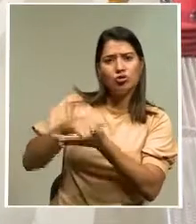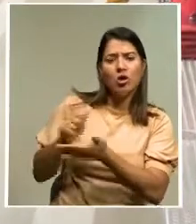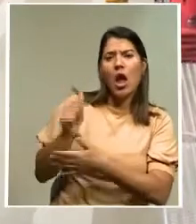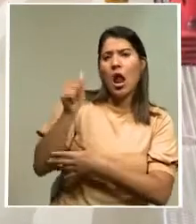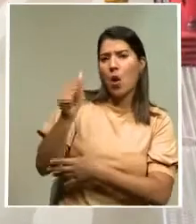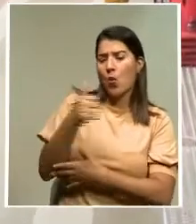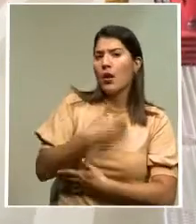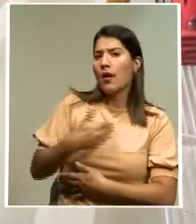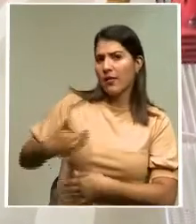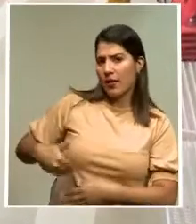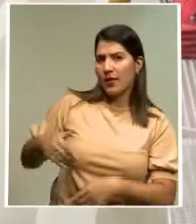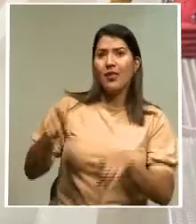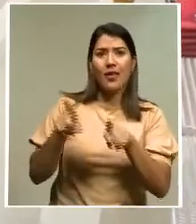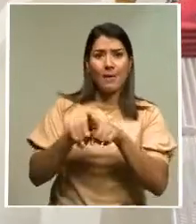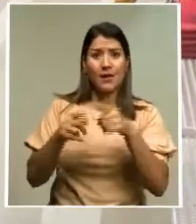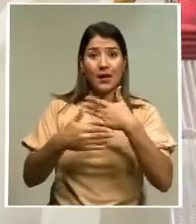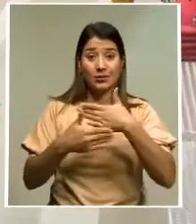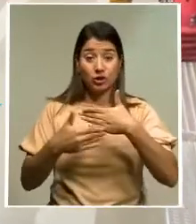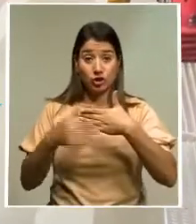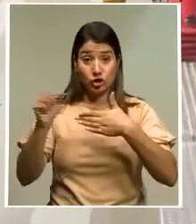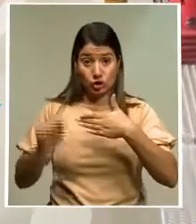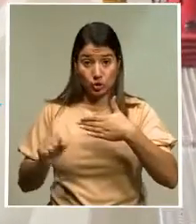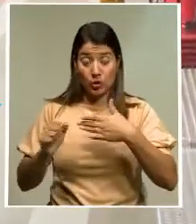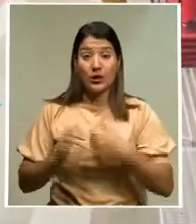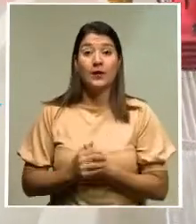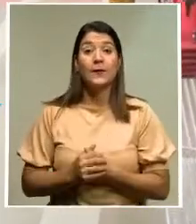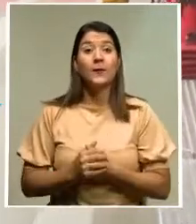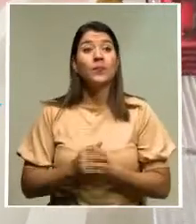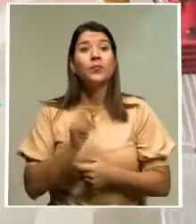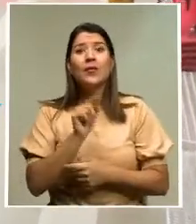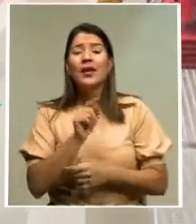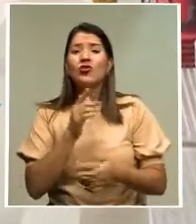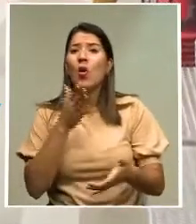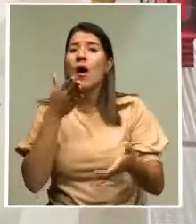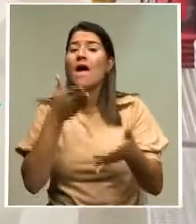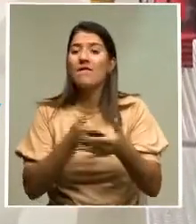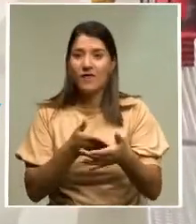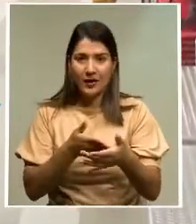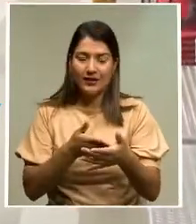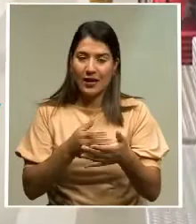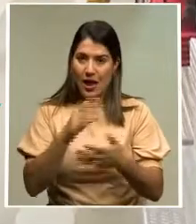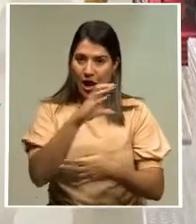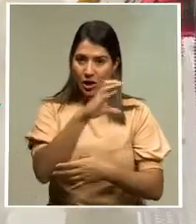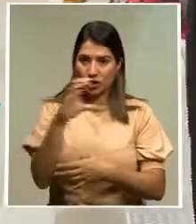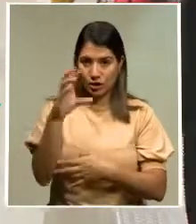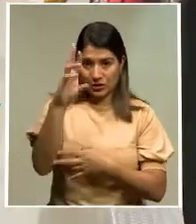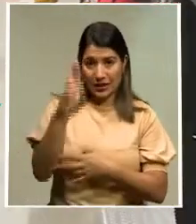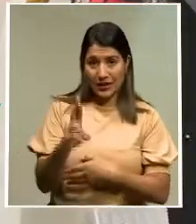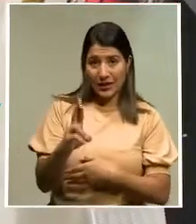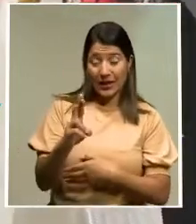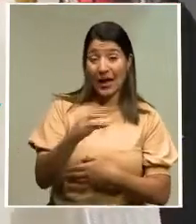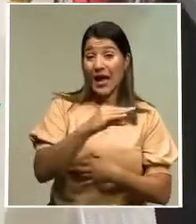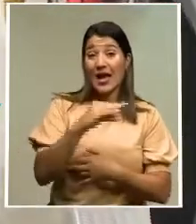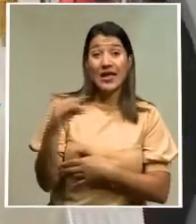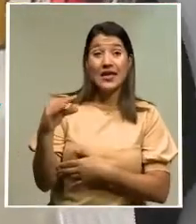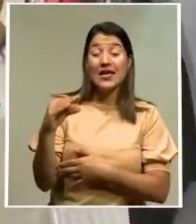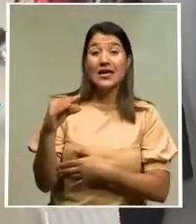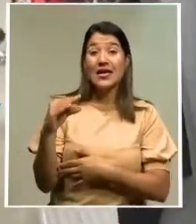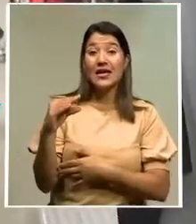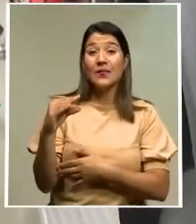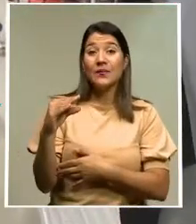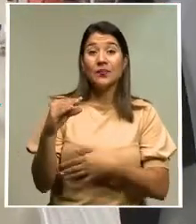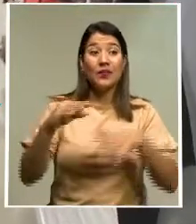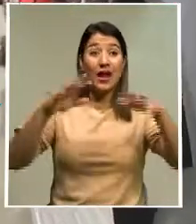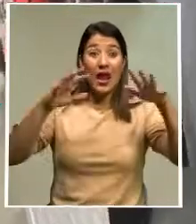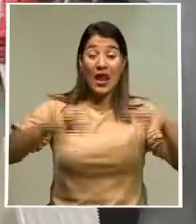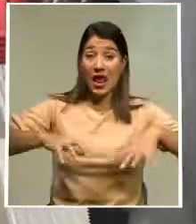Heredia, inclusive la zona sur. Este fenómeno está afectando sumamente el país y las lluvias que no han cesado en las